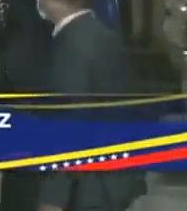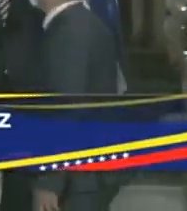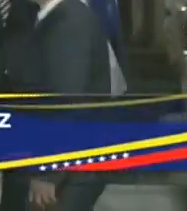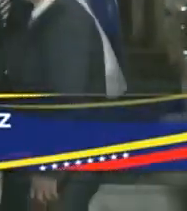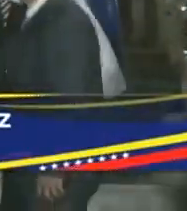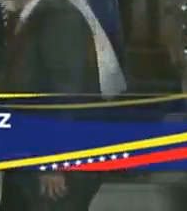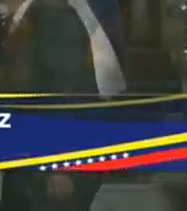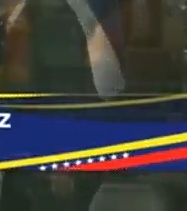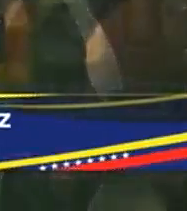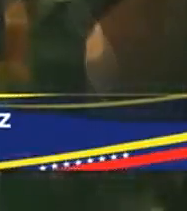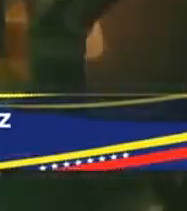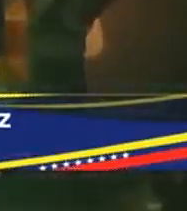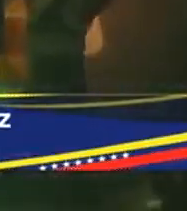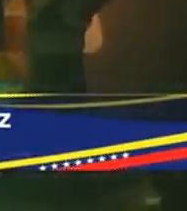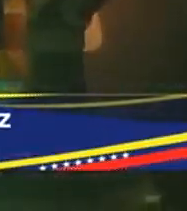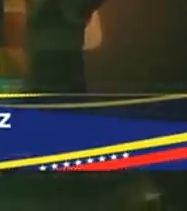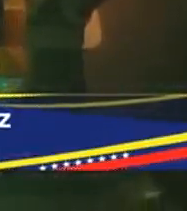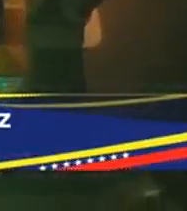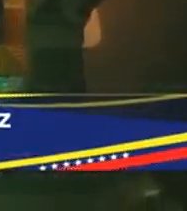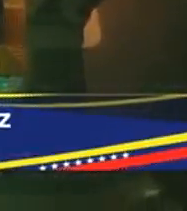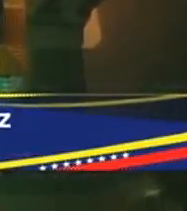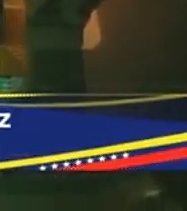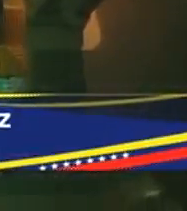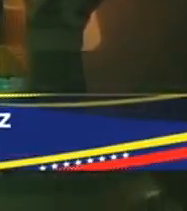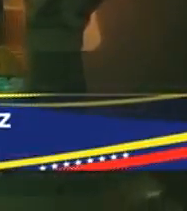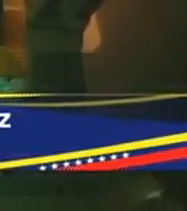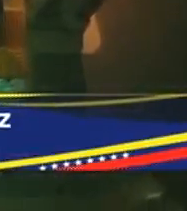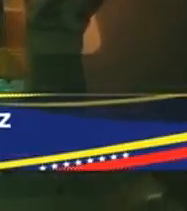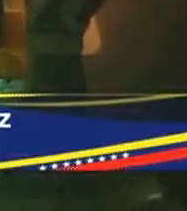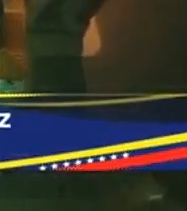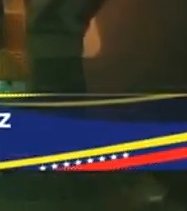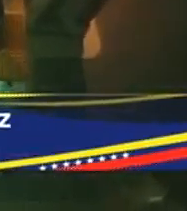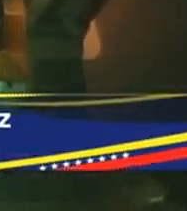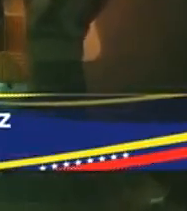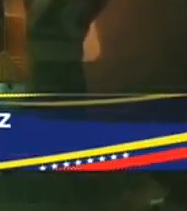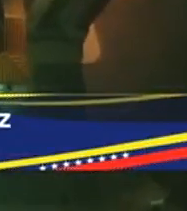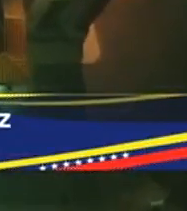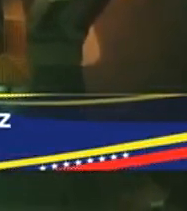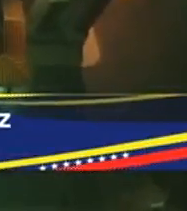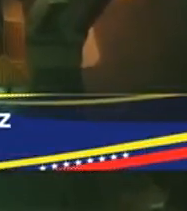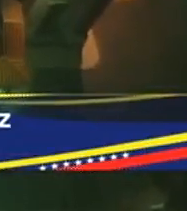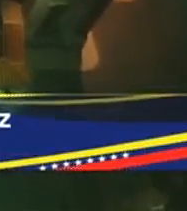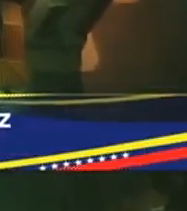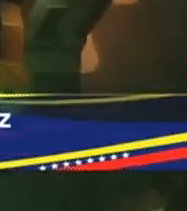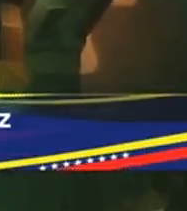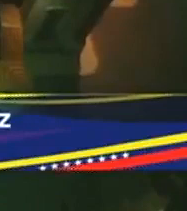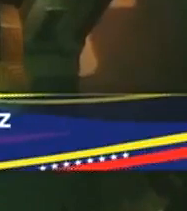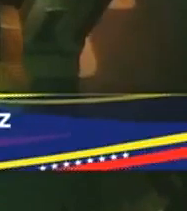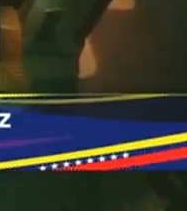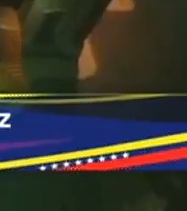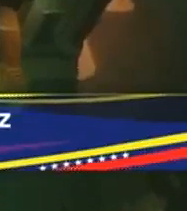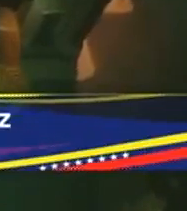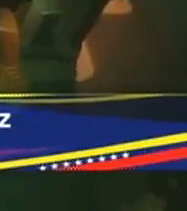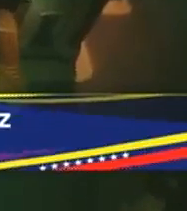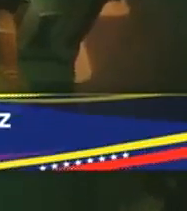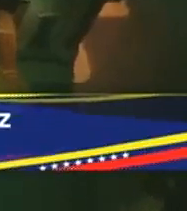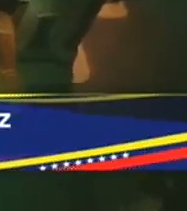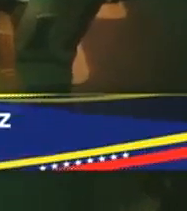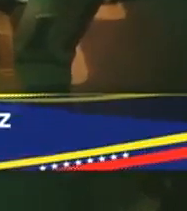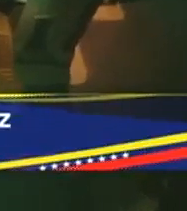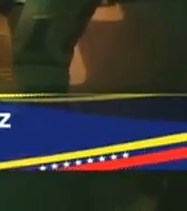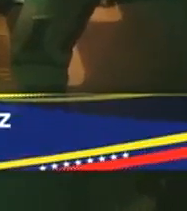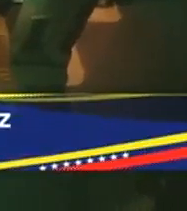la vicepresidenta ejecutiva de la República, doctora Delcy Rodríguez Gómez. Bueno, bueno, bueno, pues saludos, buenas noches a toda